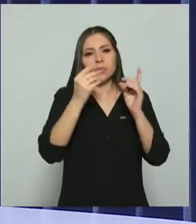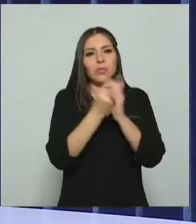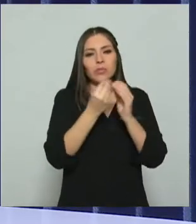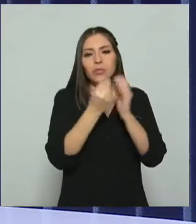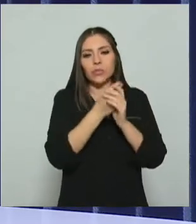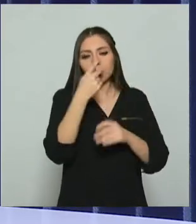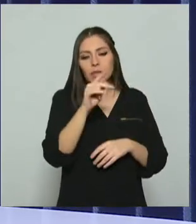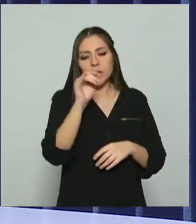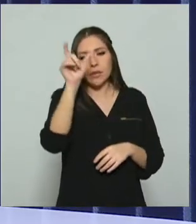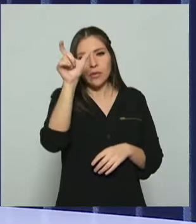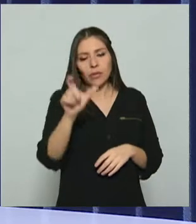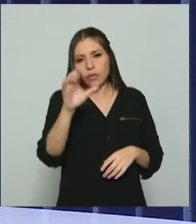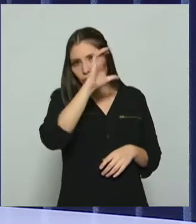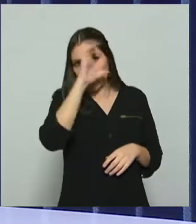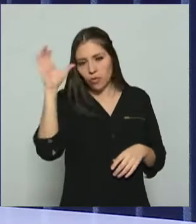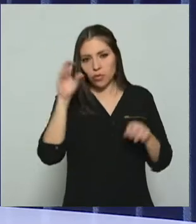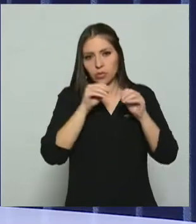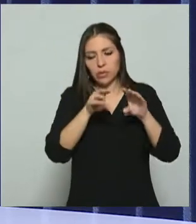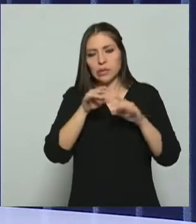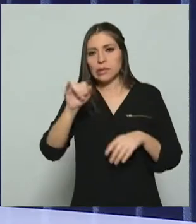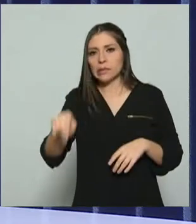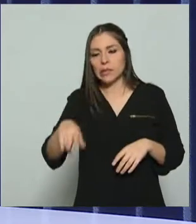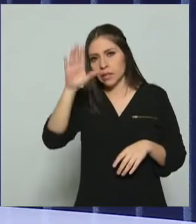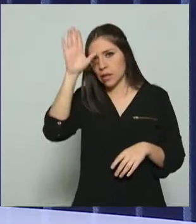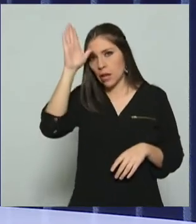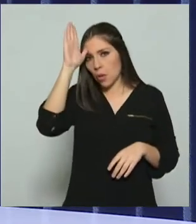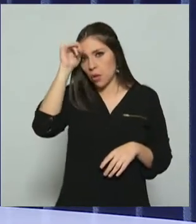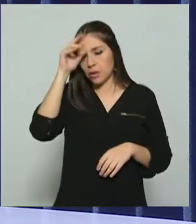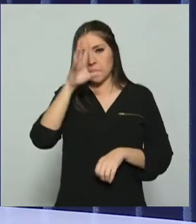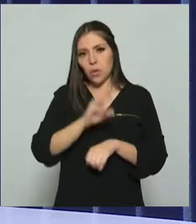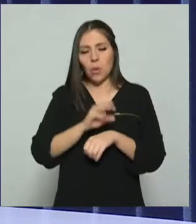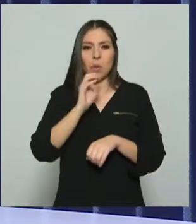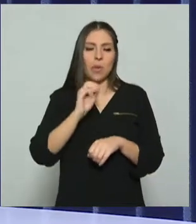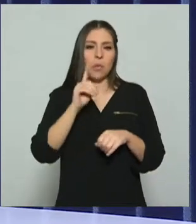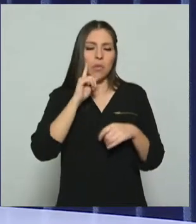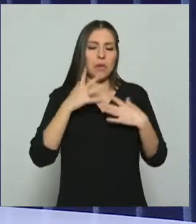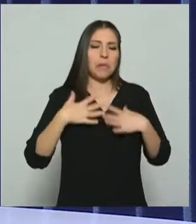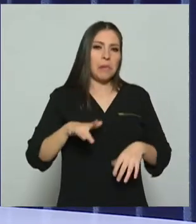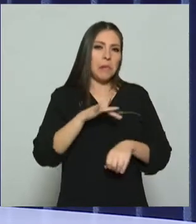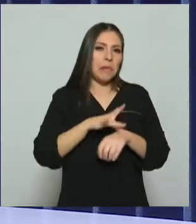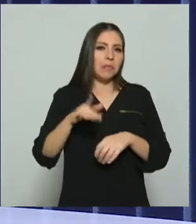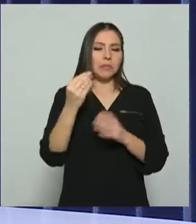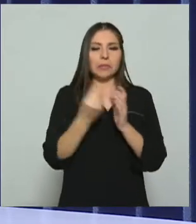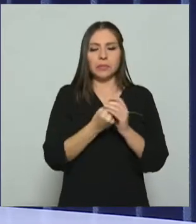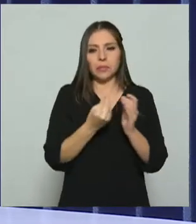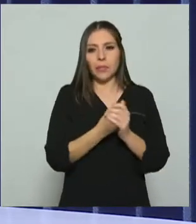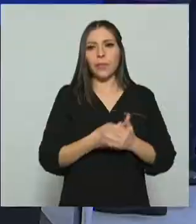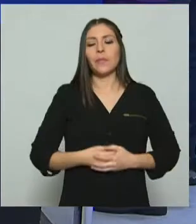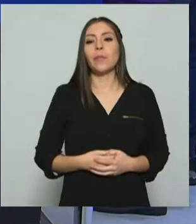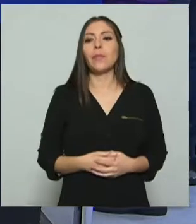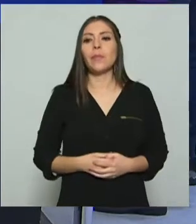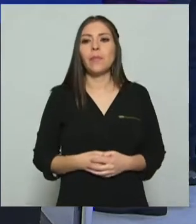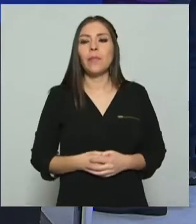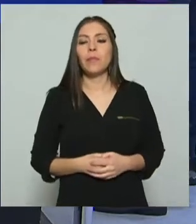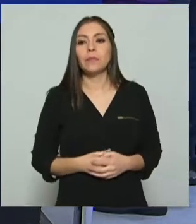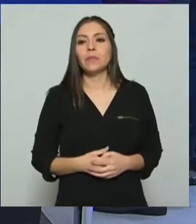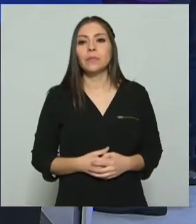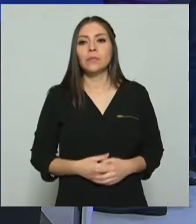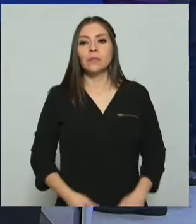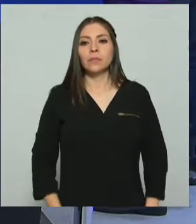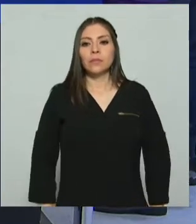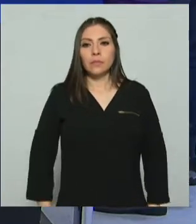que simplemente difundan imágenes íntimas de las mujeres. Rosalinda, tenemos entendido que son ya más de 100 mujeres.